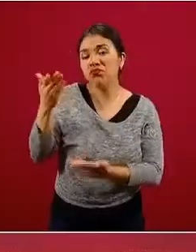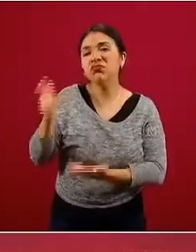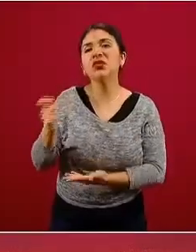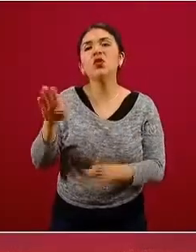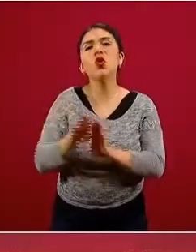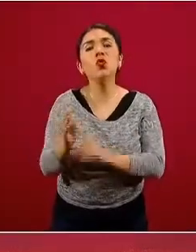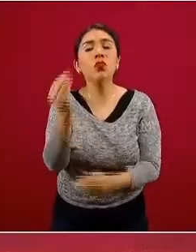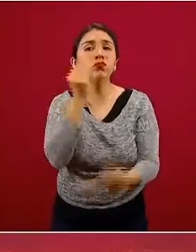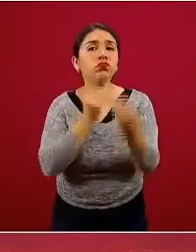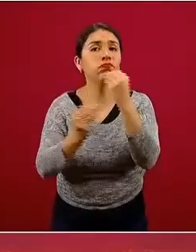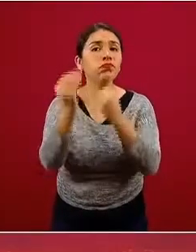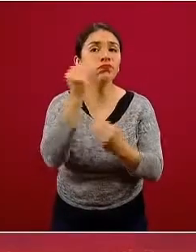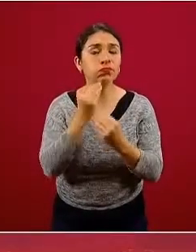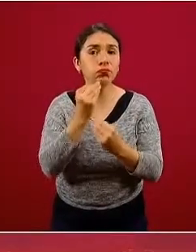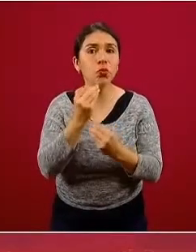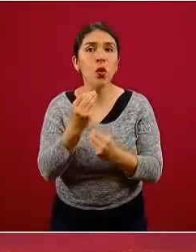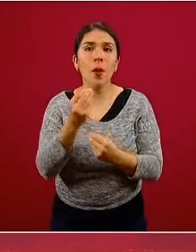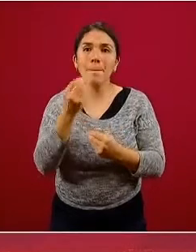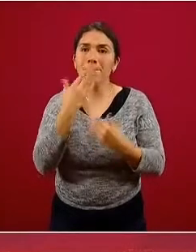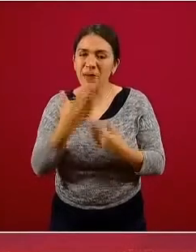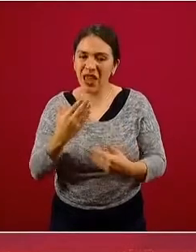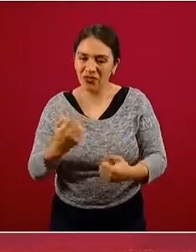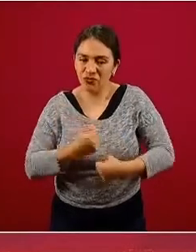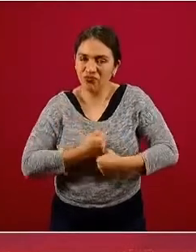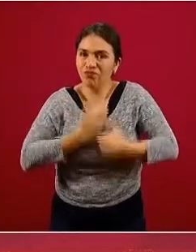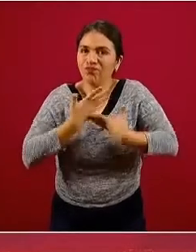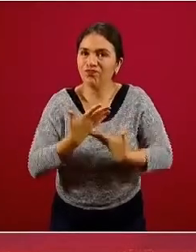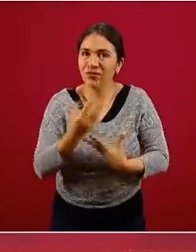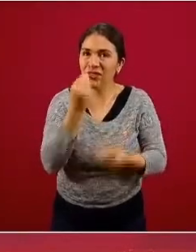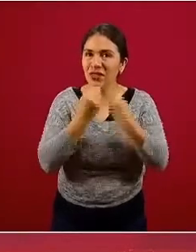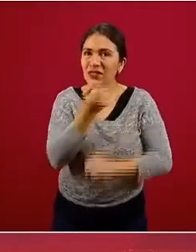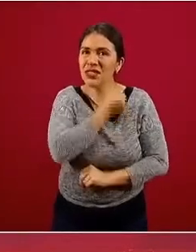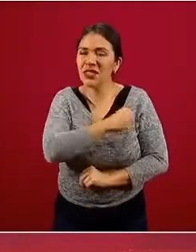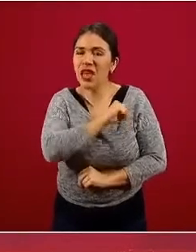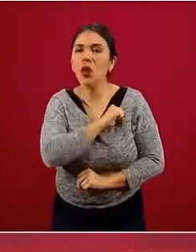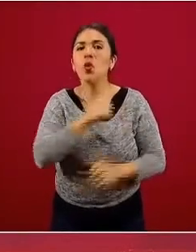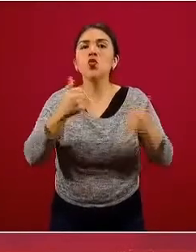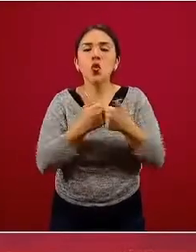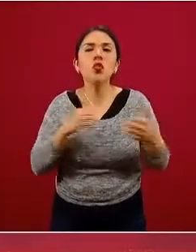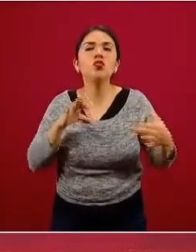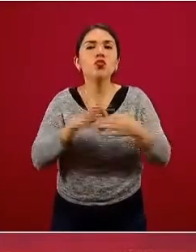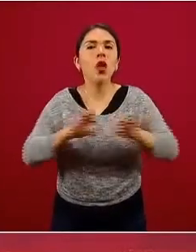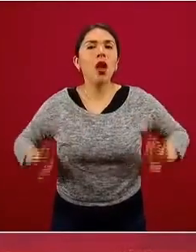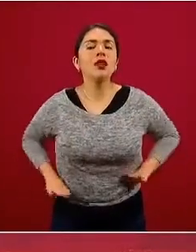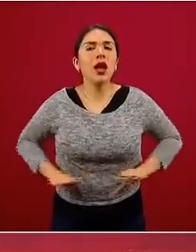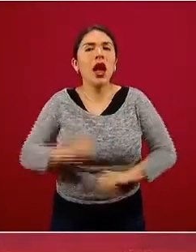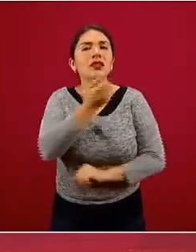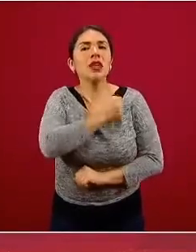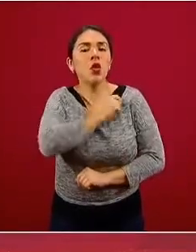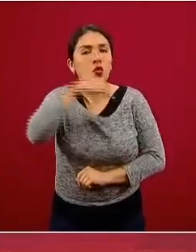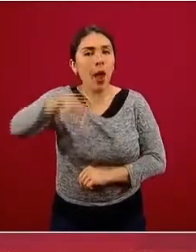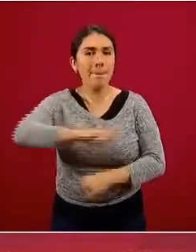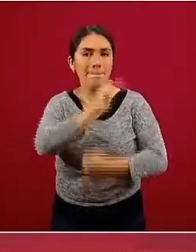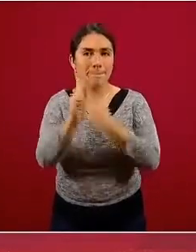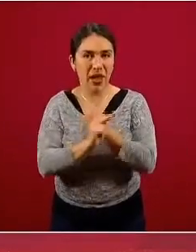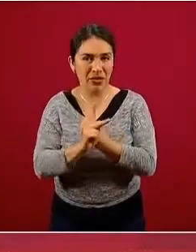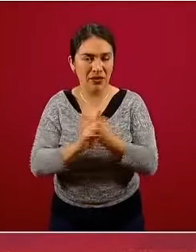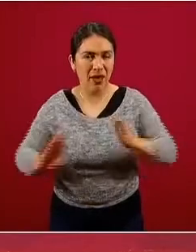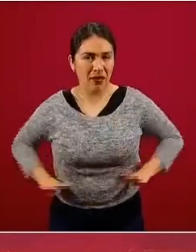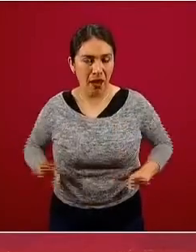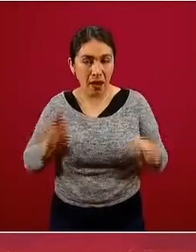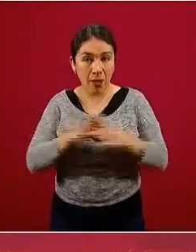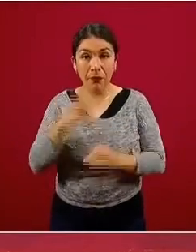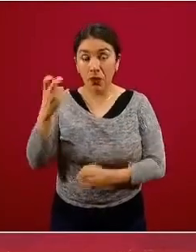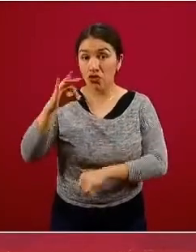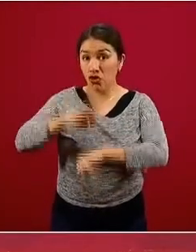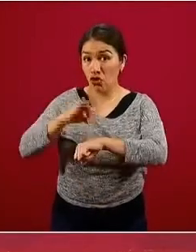es la alimentación, la nutrición y la relación que tiene con el perfil de salud de nuestro país.